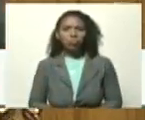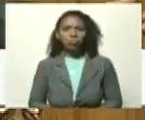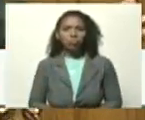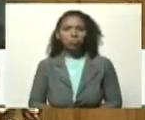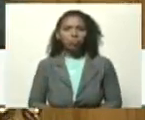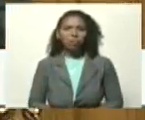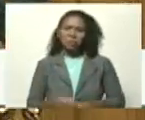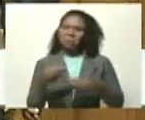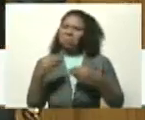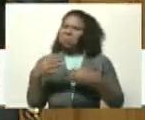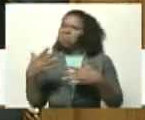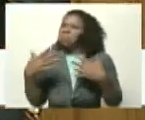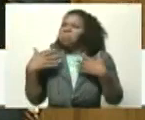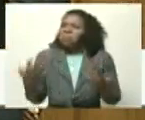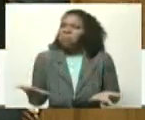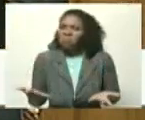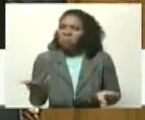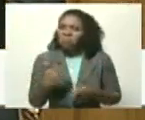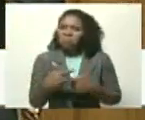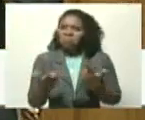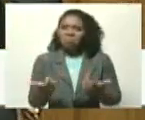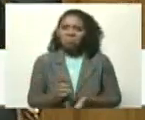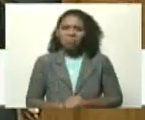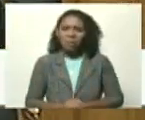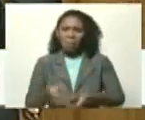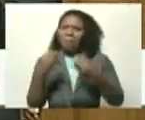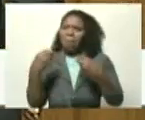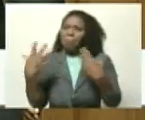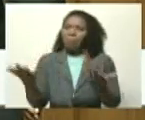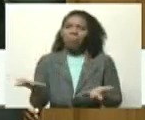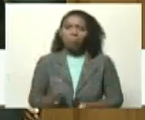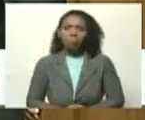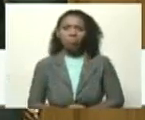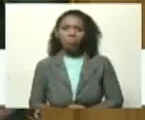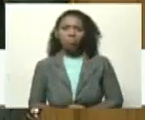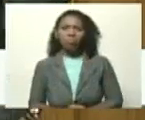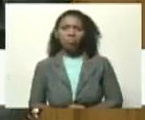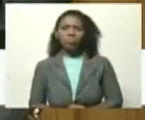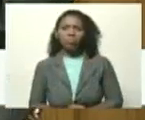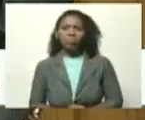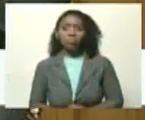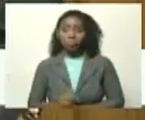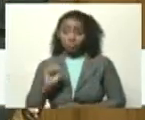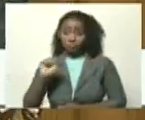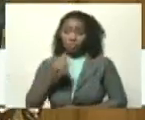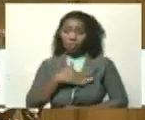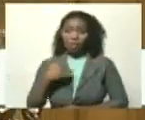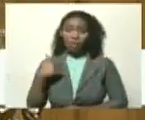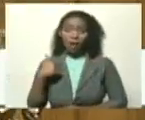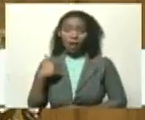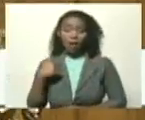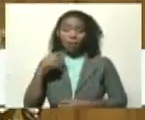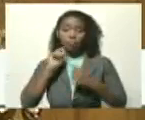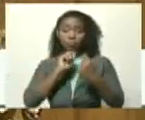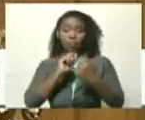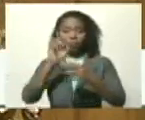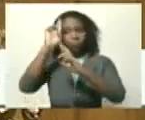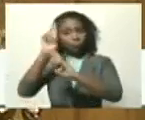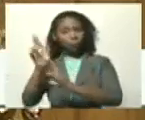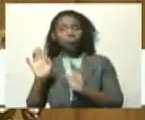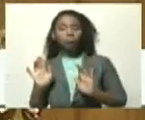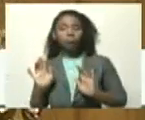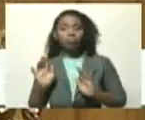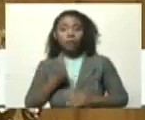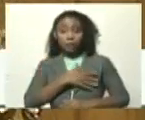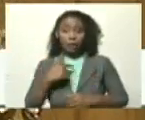¿Para qué entonces? ¿Para qué? Si quieren diálogo, respeten. Si